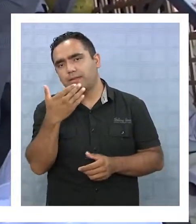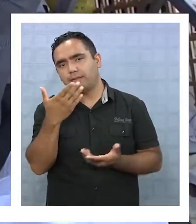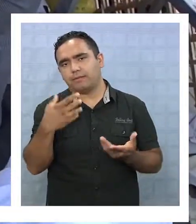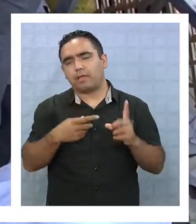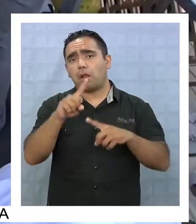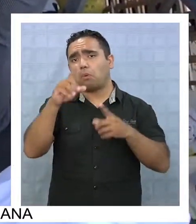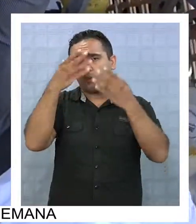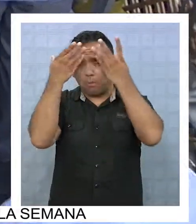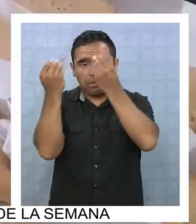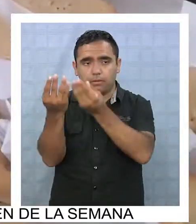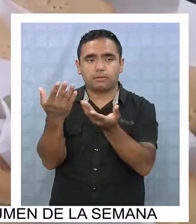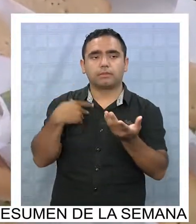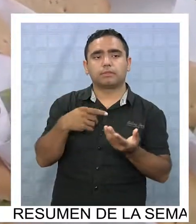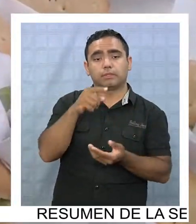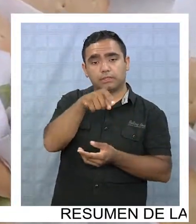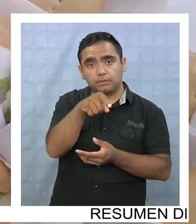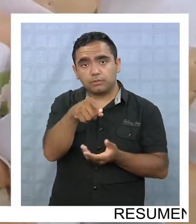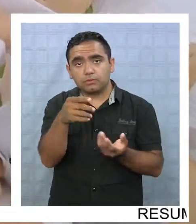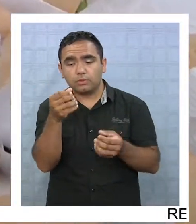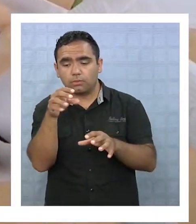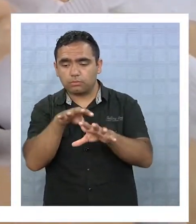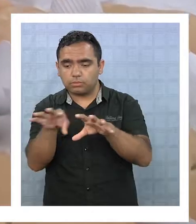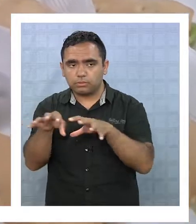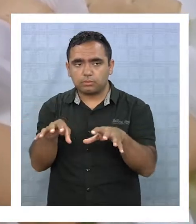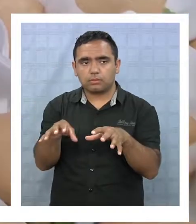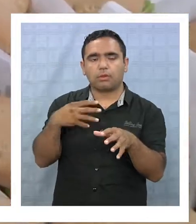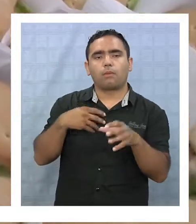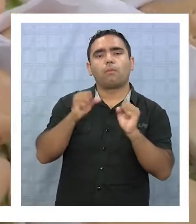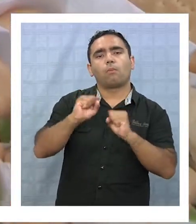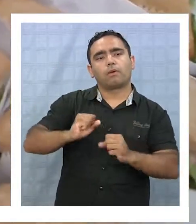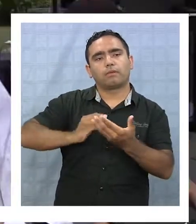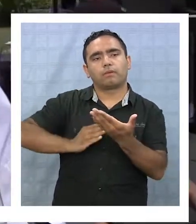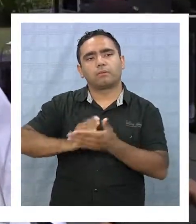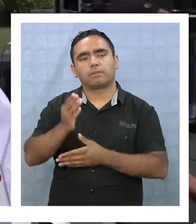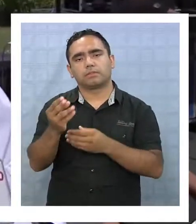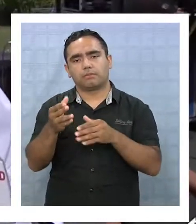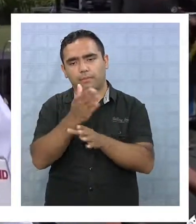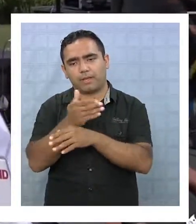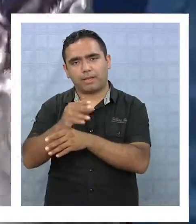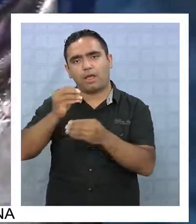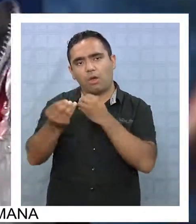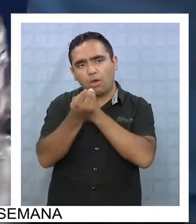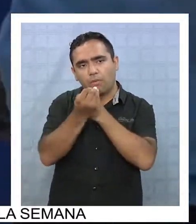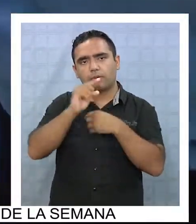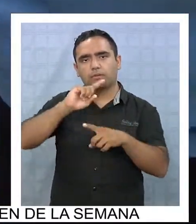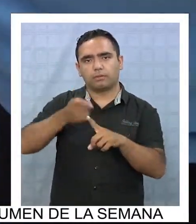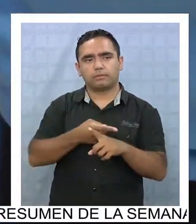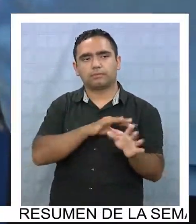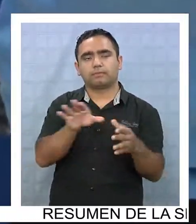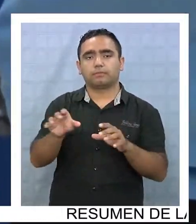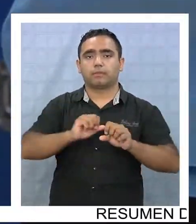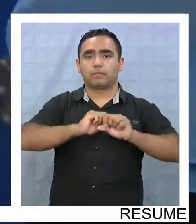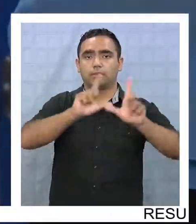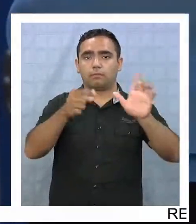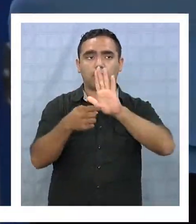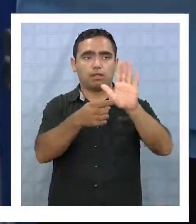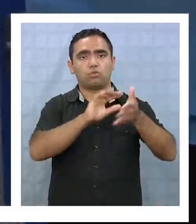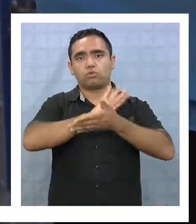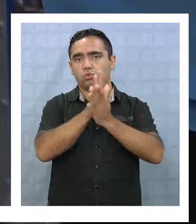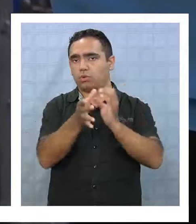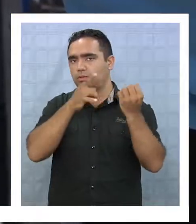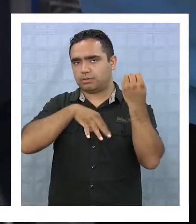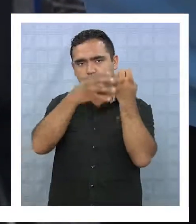tenía como un poco olvidado. Entonces, con esos subproductos, la gente pueda comenzar a consumir pescado nuevamente. La campaña abarca todo el país,